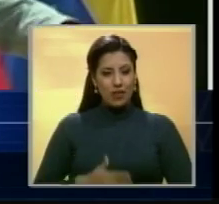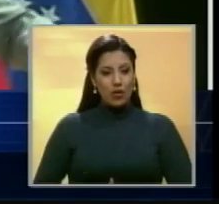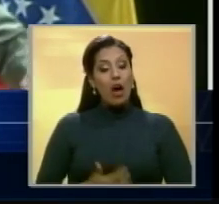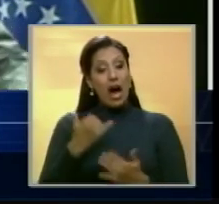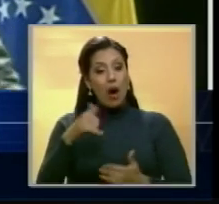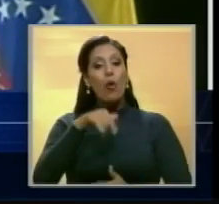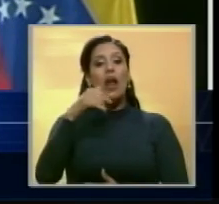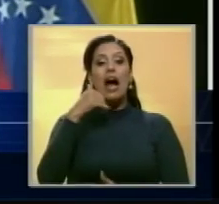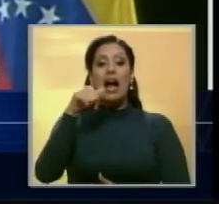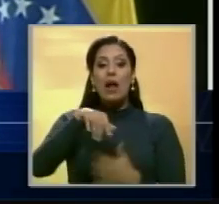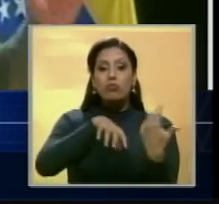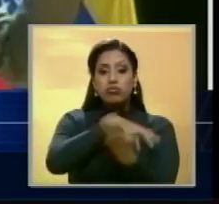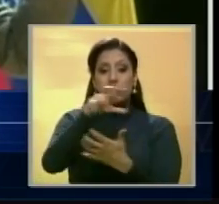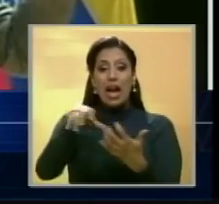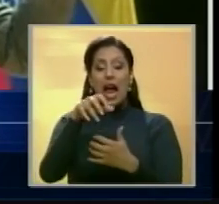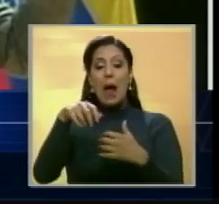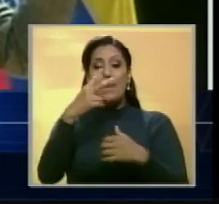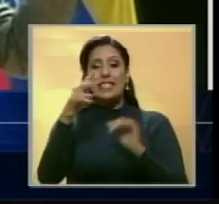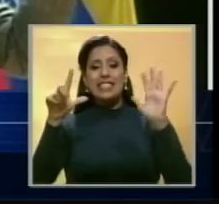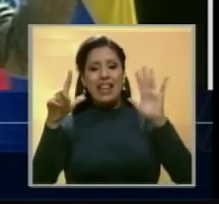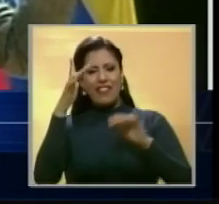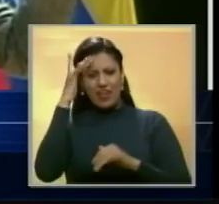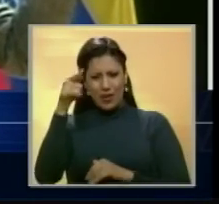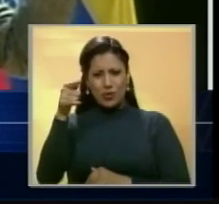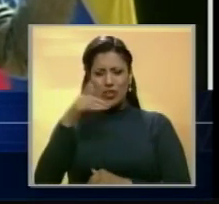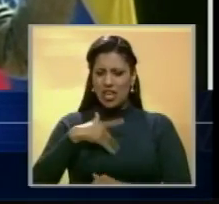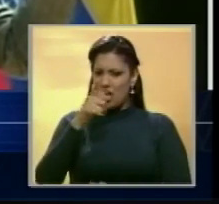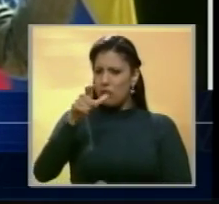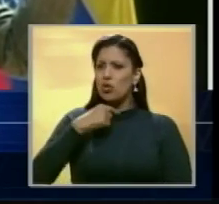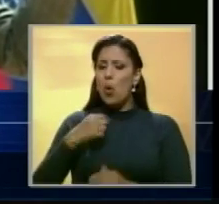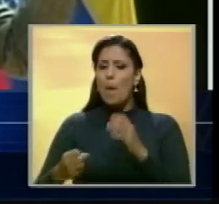¿O alguien quería el Caracazo? Nadie.